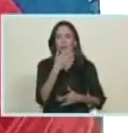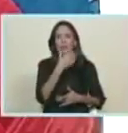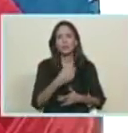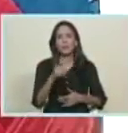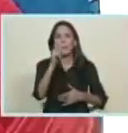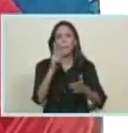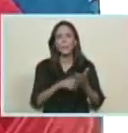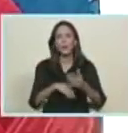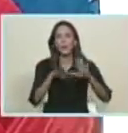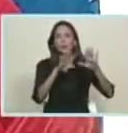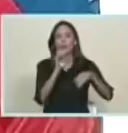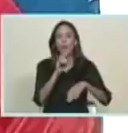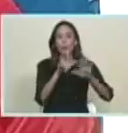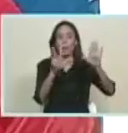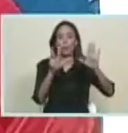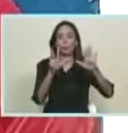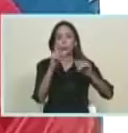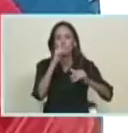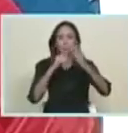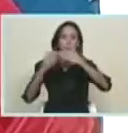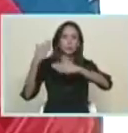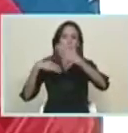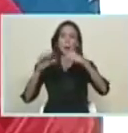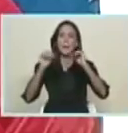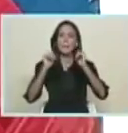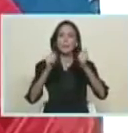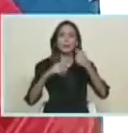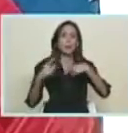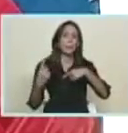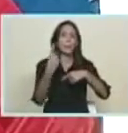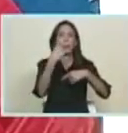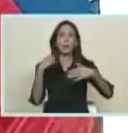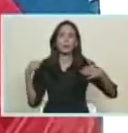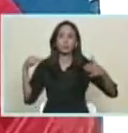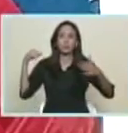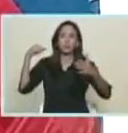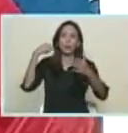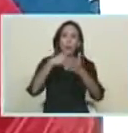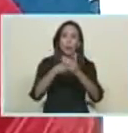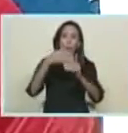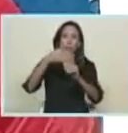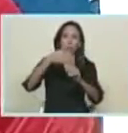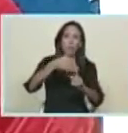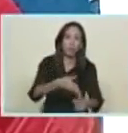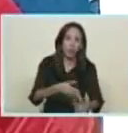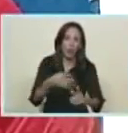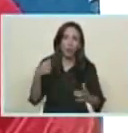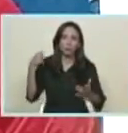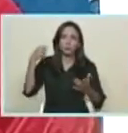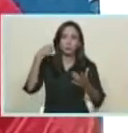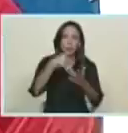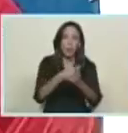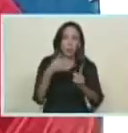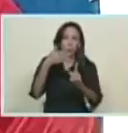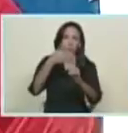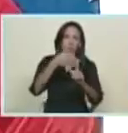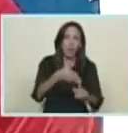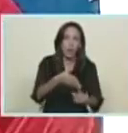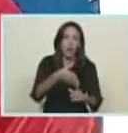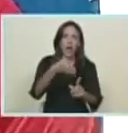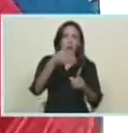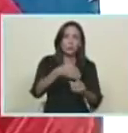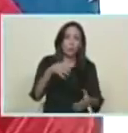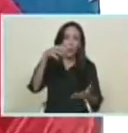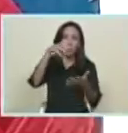Diciembre 1908 se da el primer golpe de Estado imperialista para imponer un